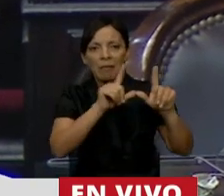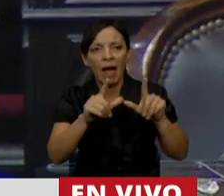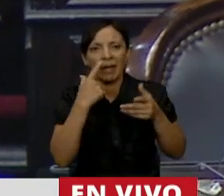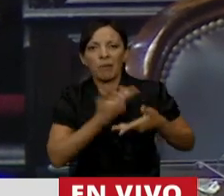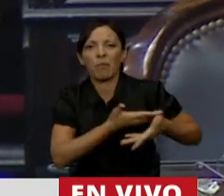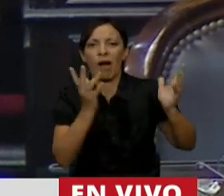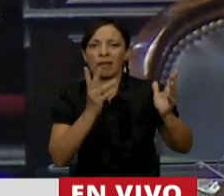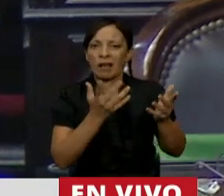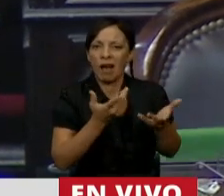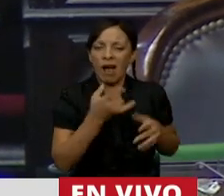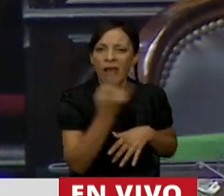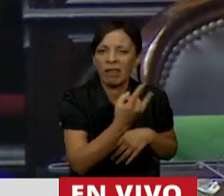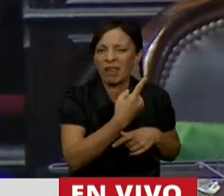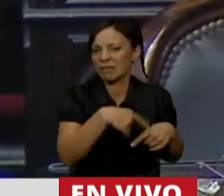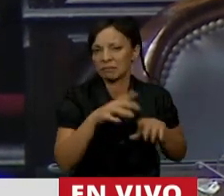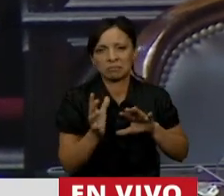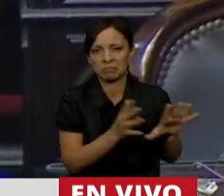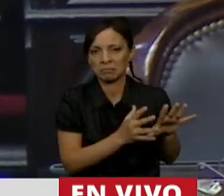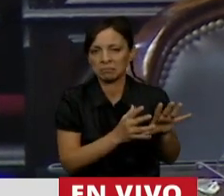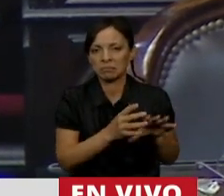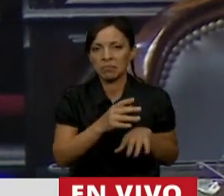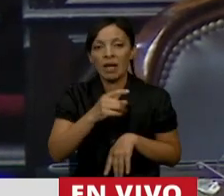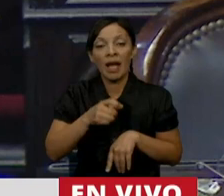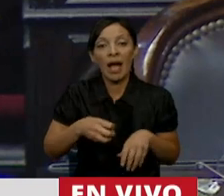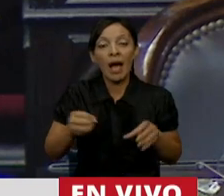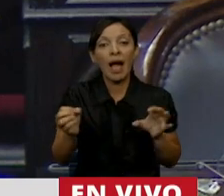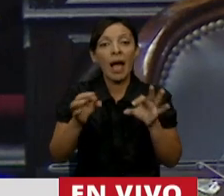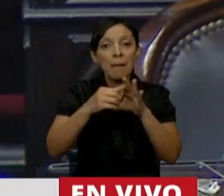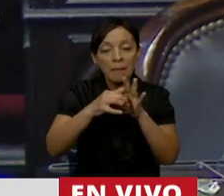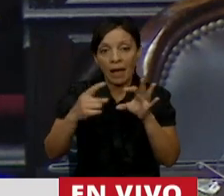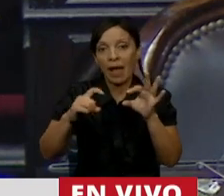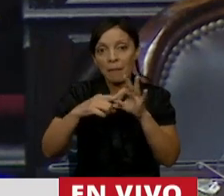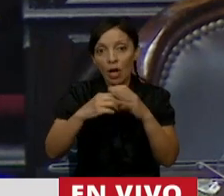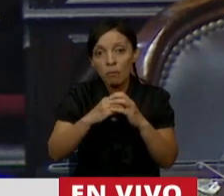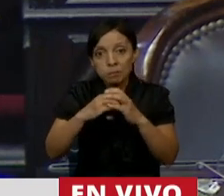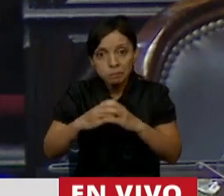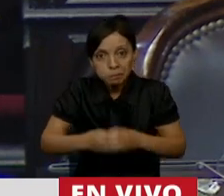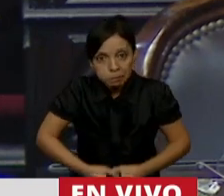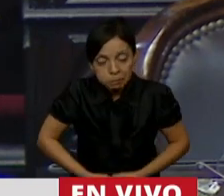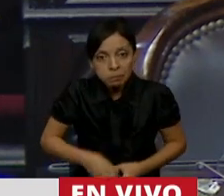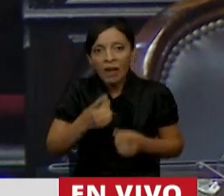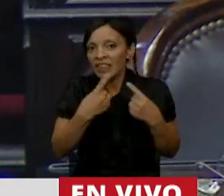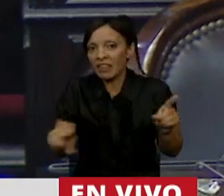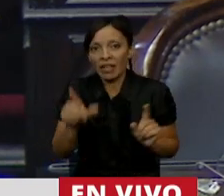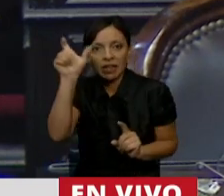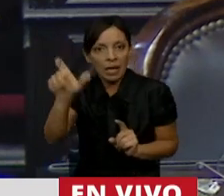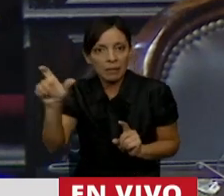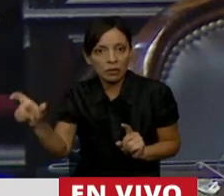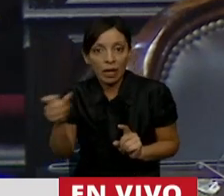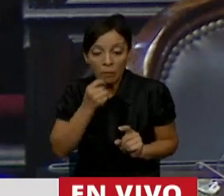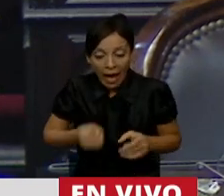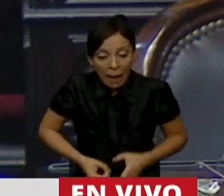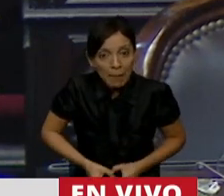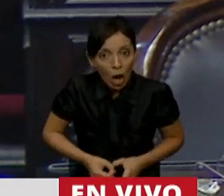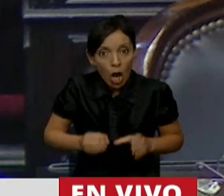imponer. Embrión no es igual a persona. A las personas no se las dona ni se las congela. Y